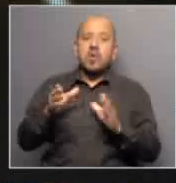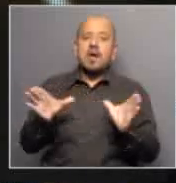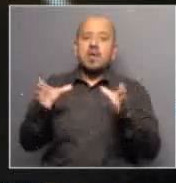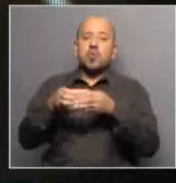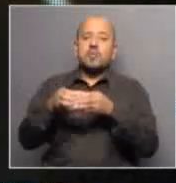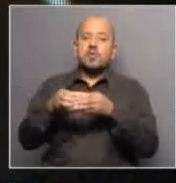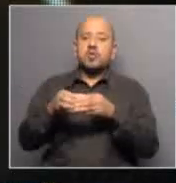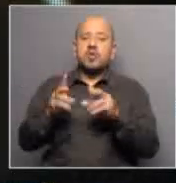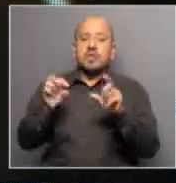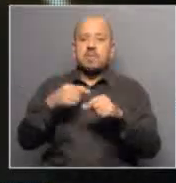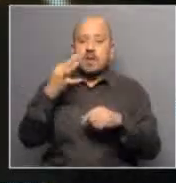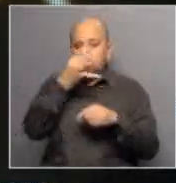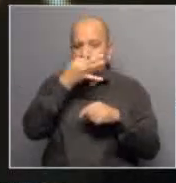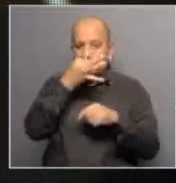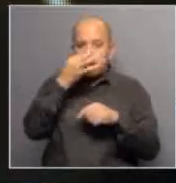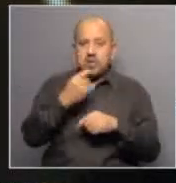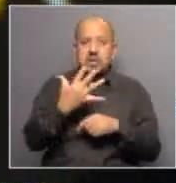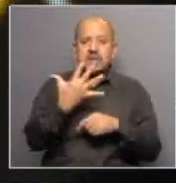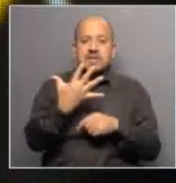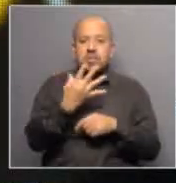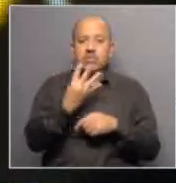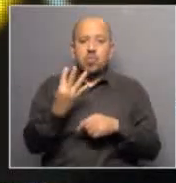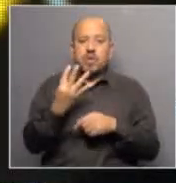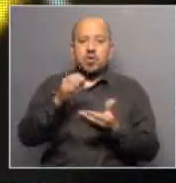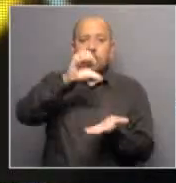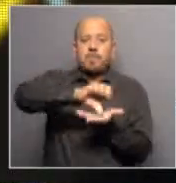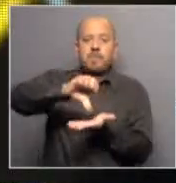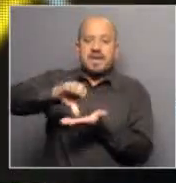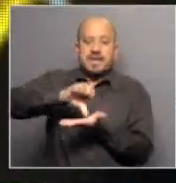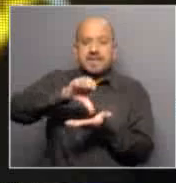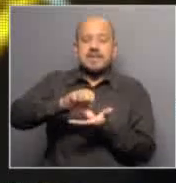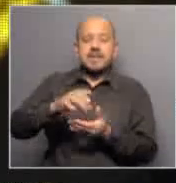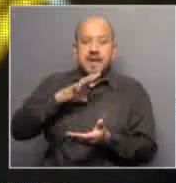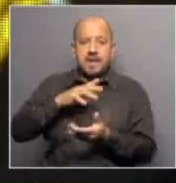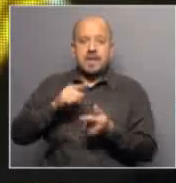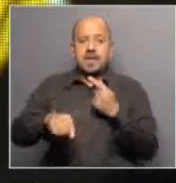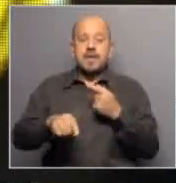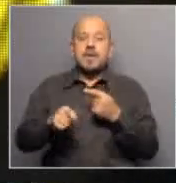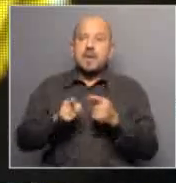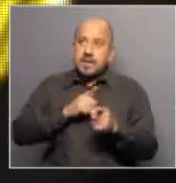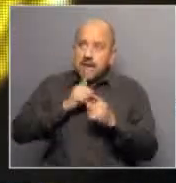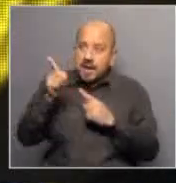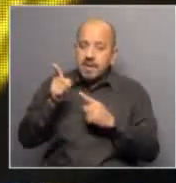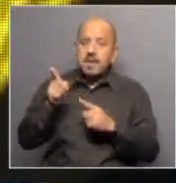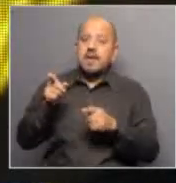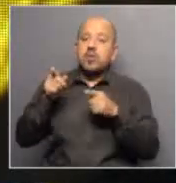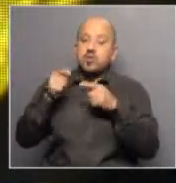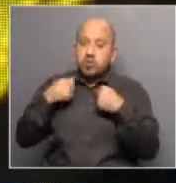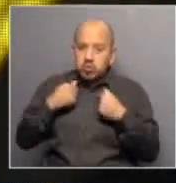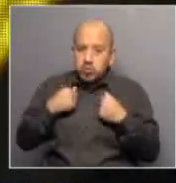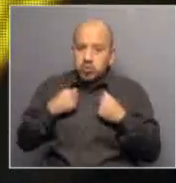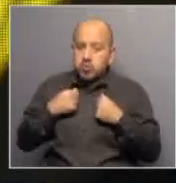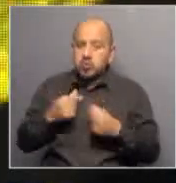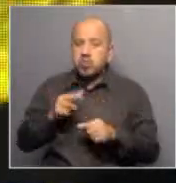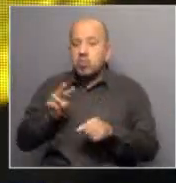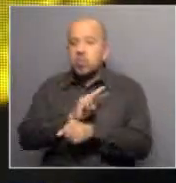de Estupefacientes que integran 54 estados. Y ahí defendimos la debida integración de